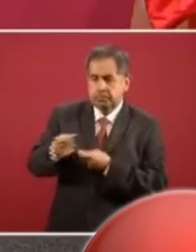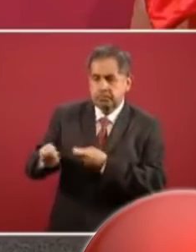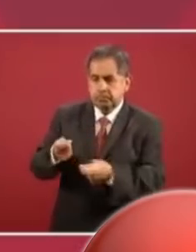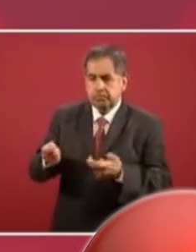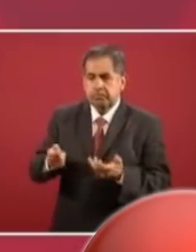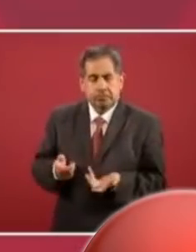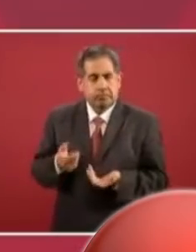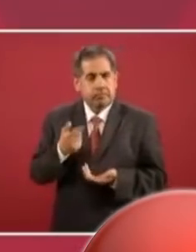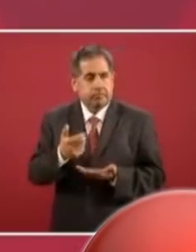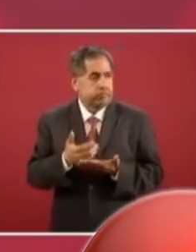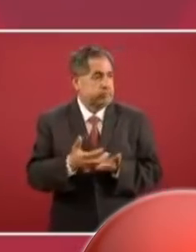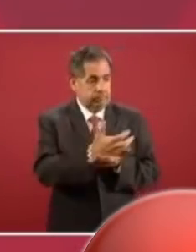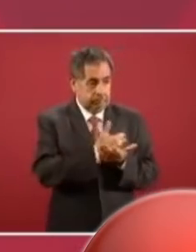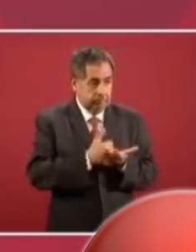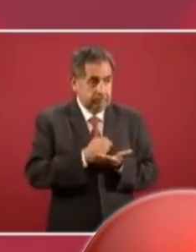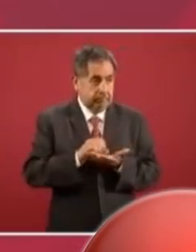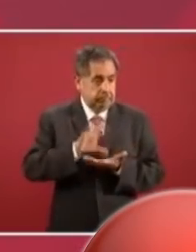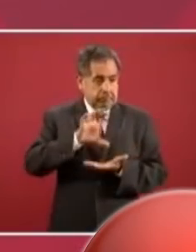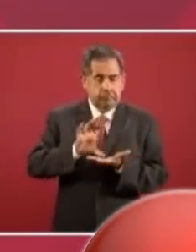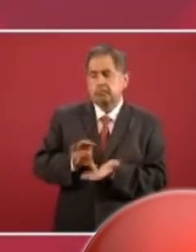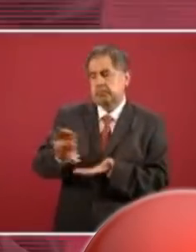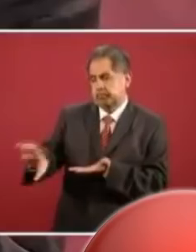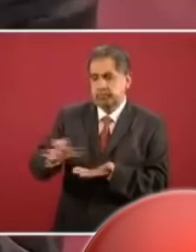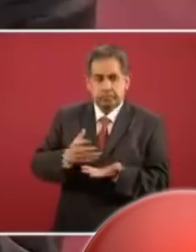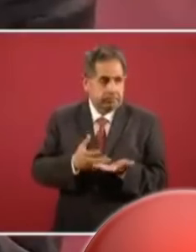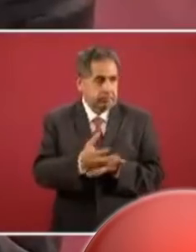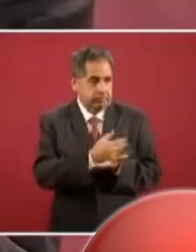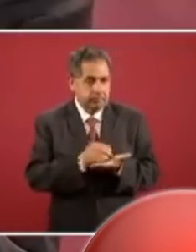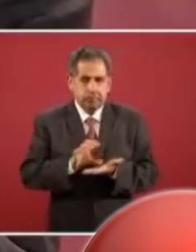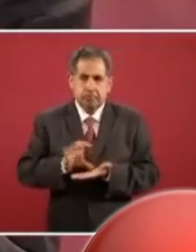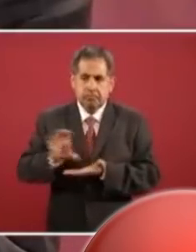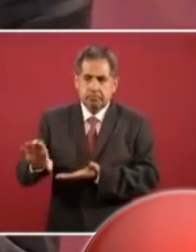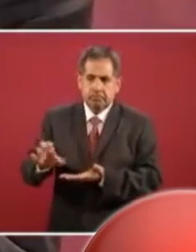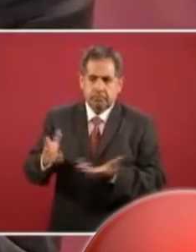los ingresos que permiten que haya presupuesto.